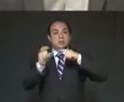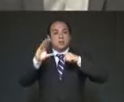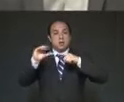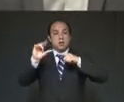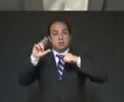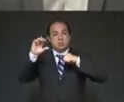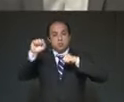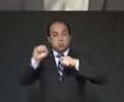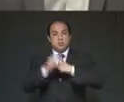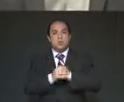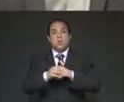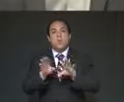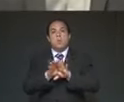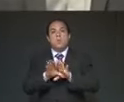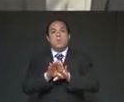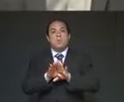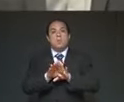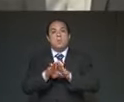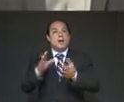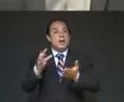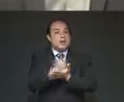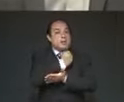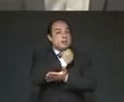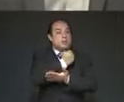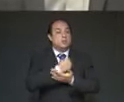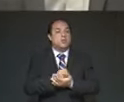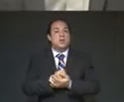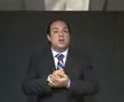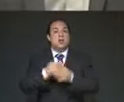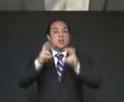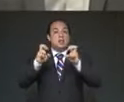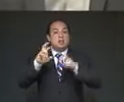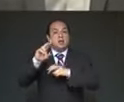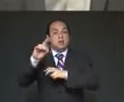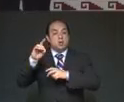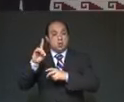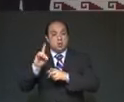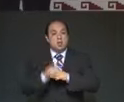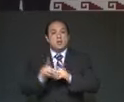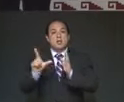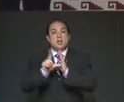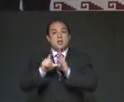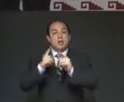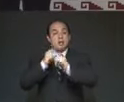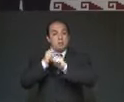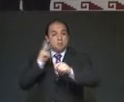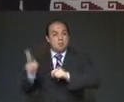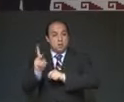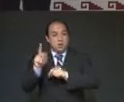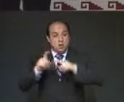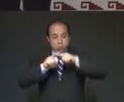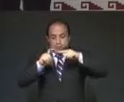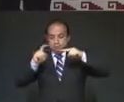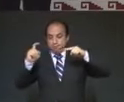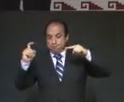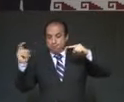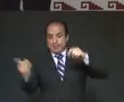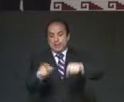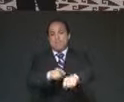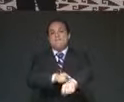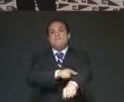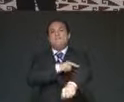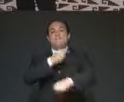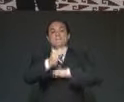como poseedores del título de récord de la línea de transporte público por teleférico más larga del